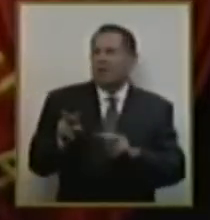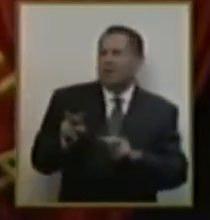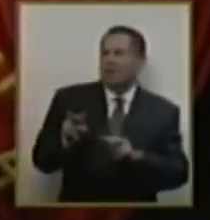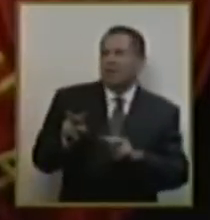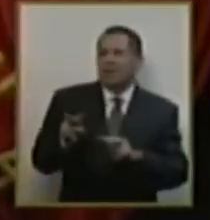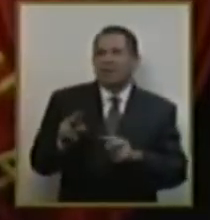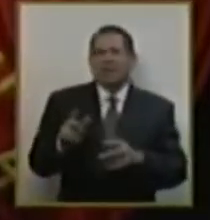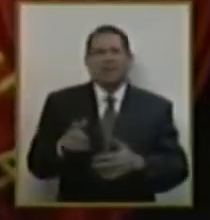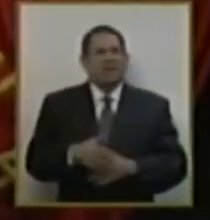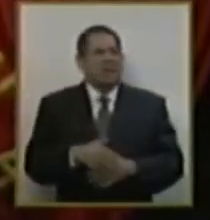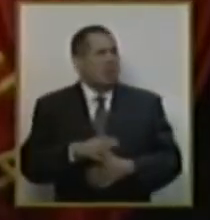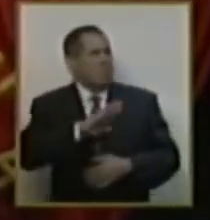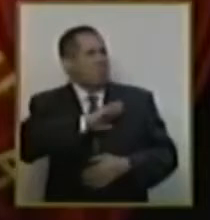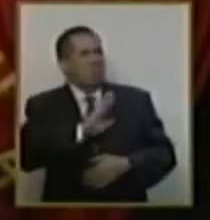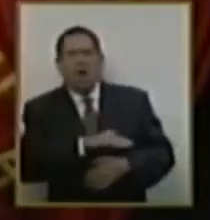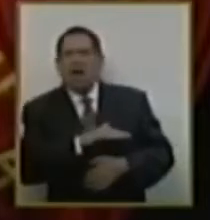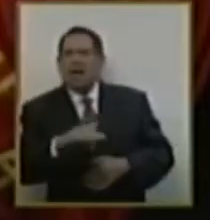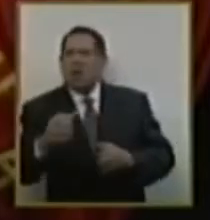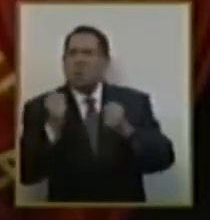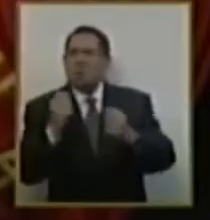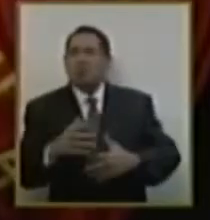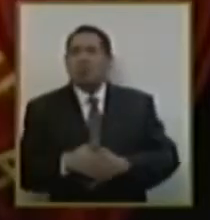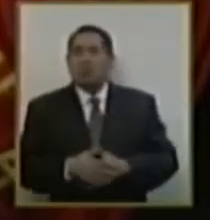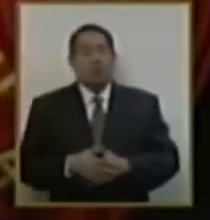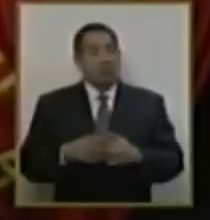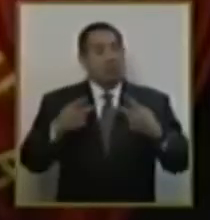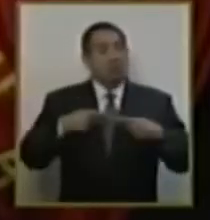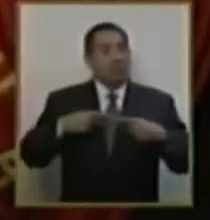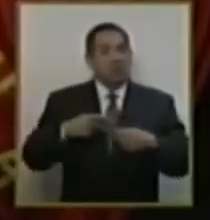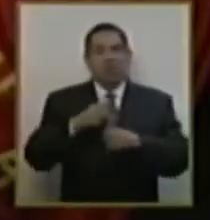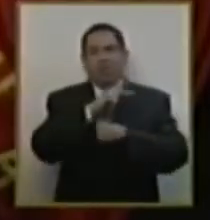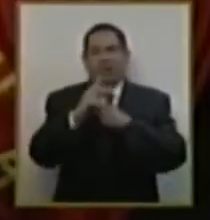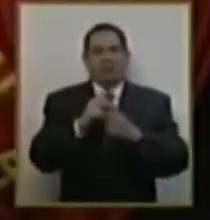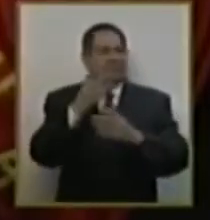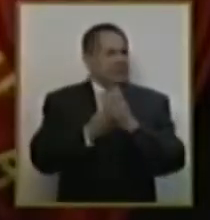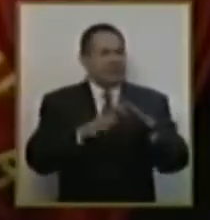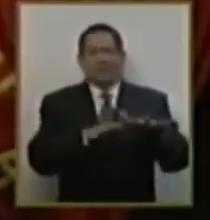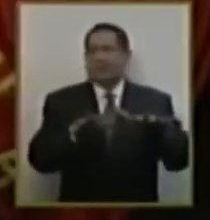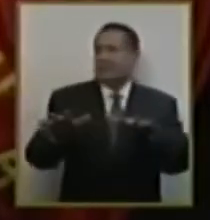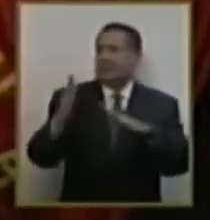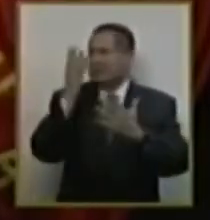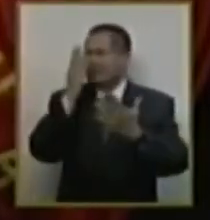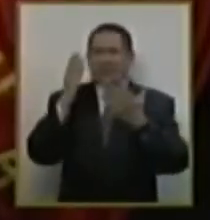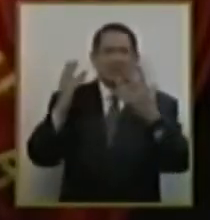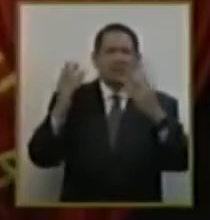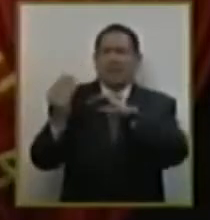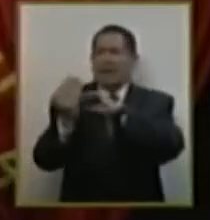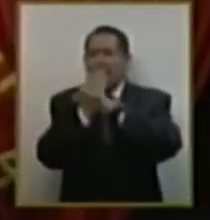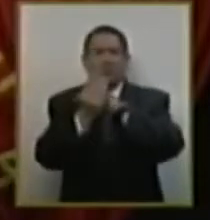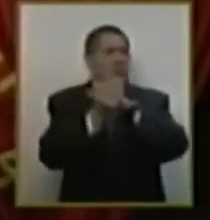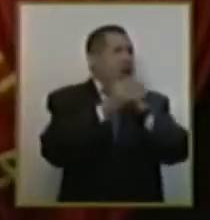verdaderos genocidios. Pueblos enteros empujados a la extinción ante los ojos indiferentes